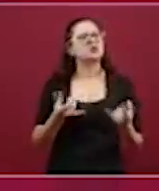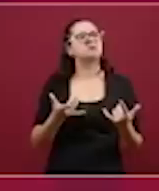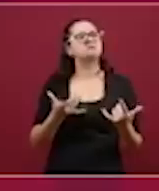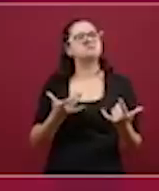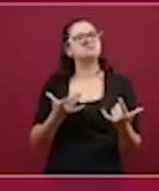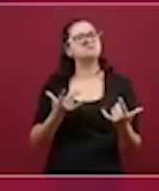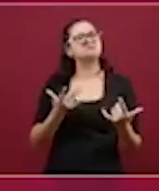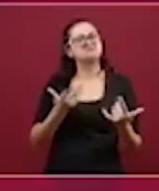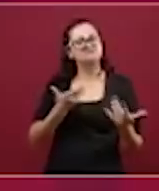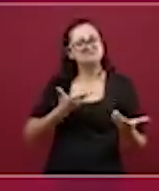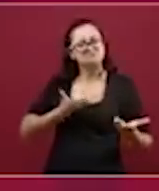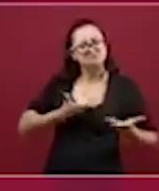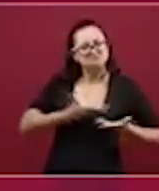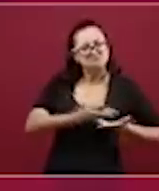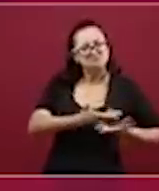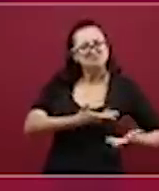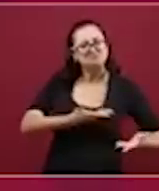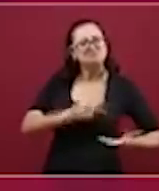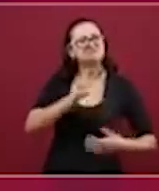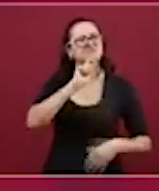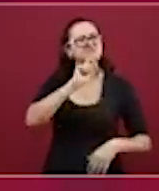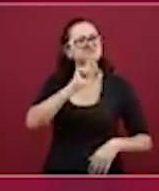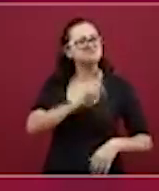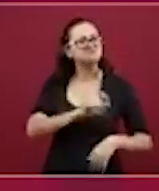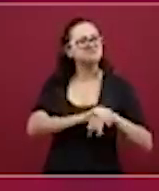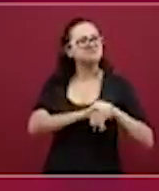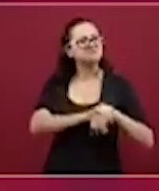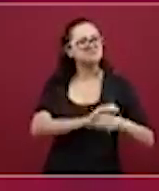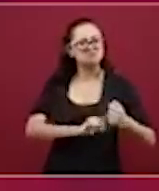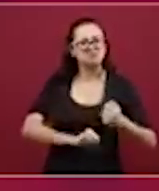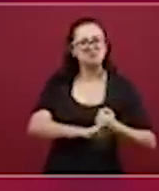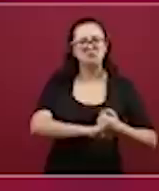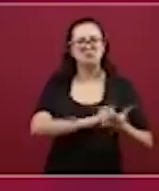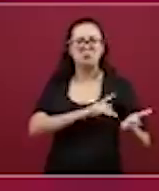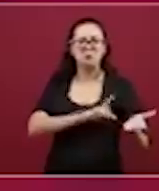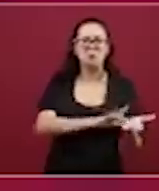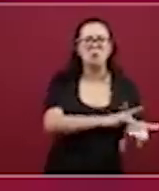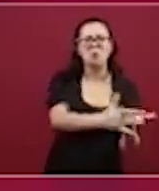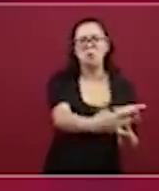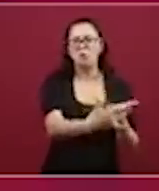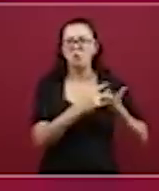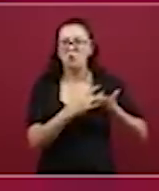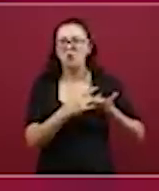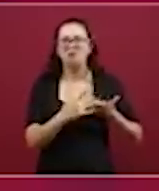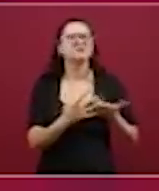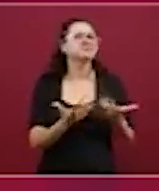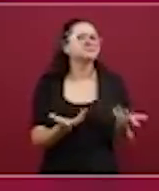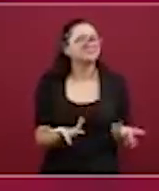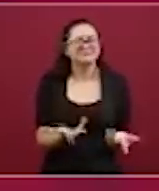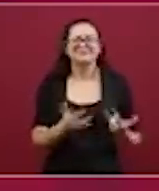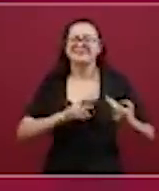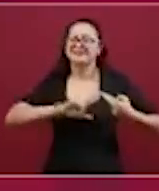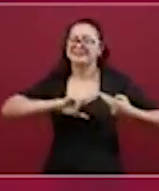momentos de amistad, de solidaridad. O sea, es una